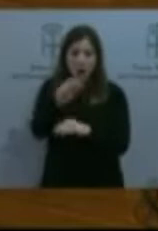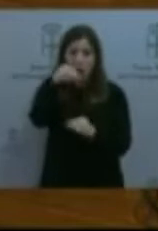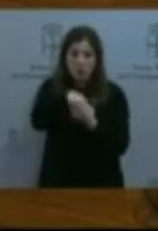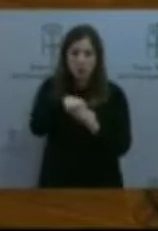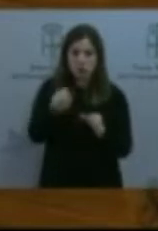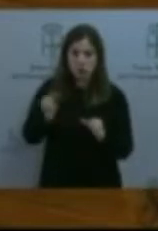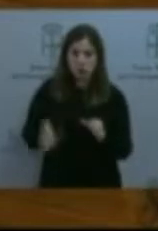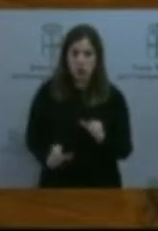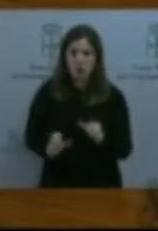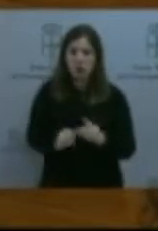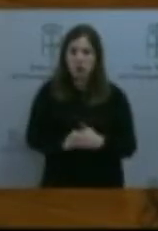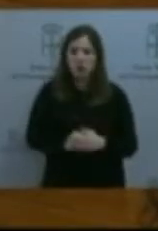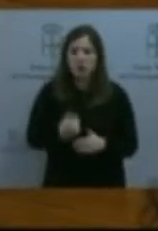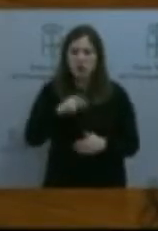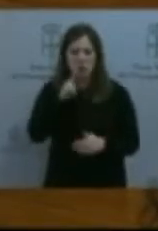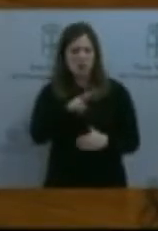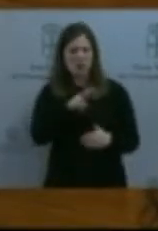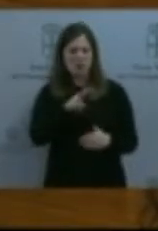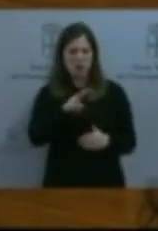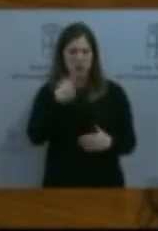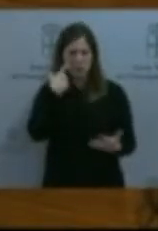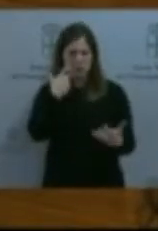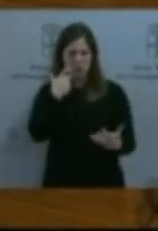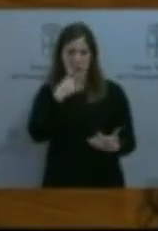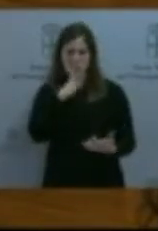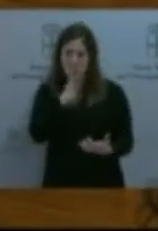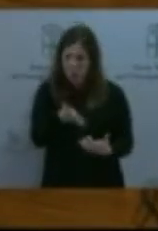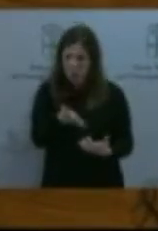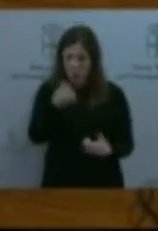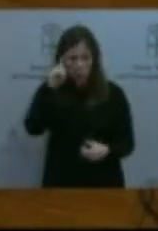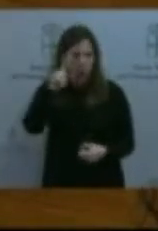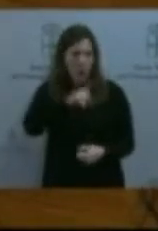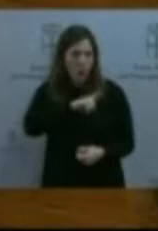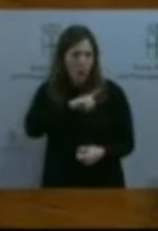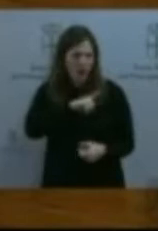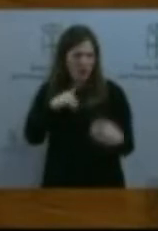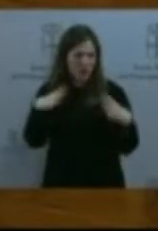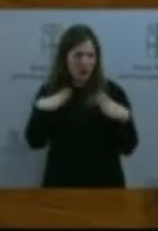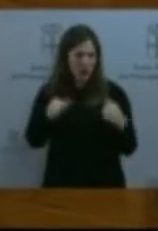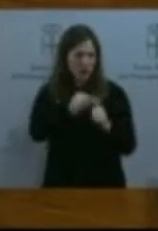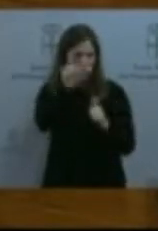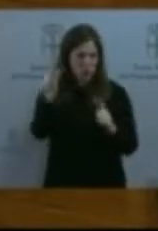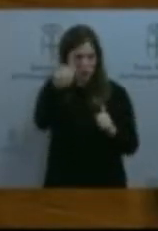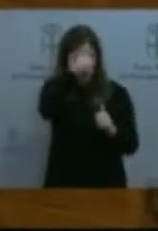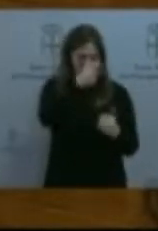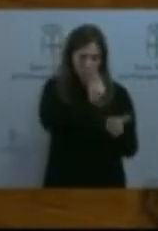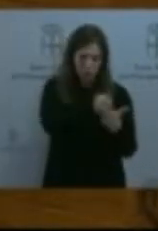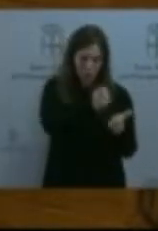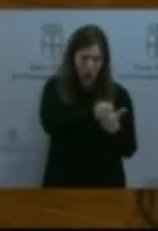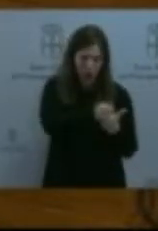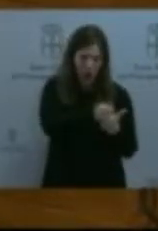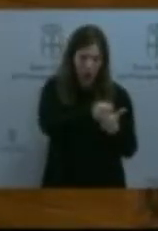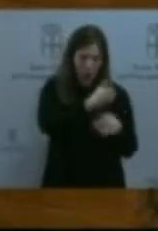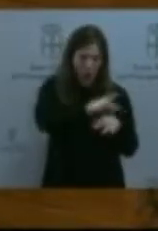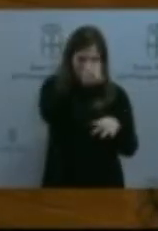atención. ¿Por qué se pagan las guardias durante las vacaciones de los varones, médicos o enfermeros, pero no en las bajas por riesgo de